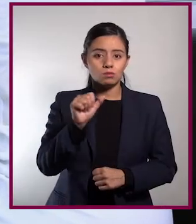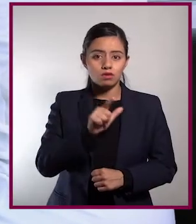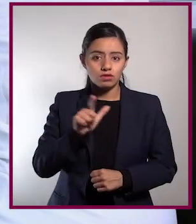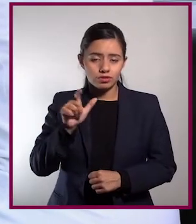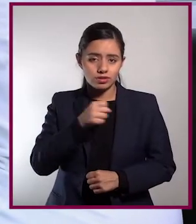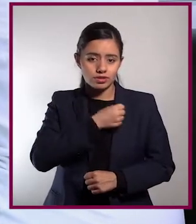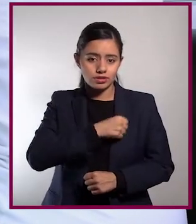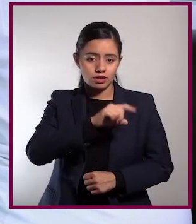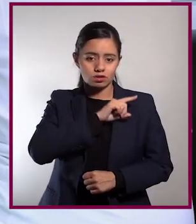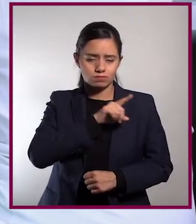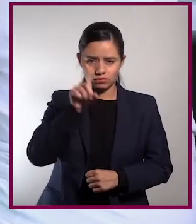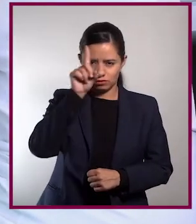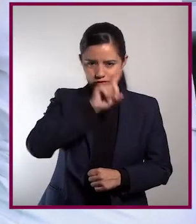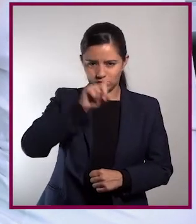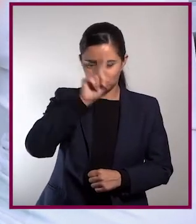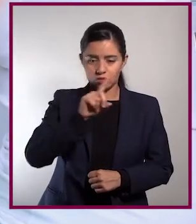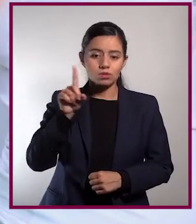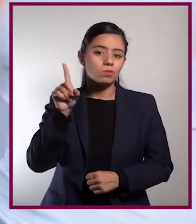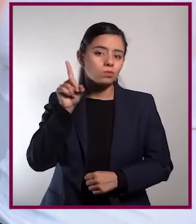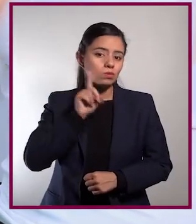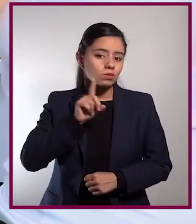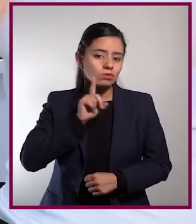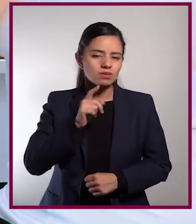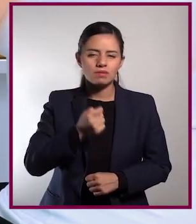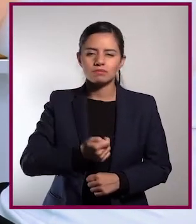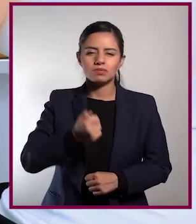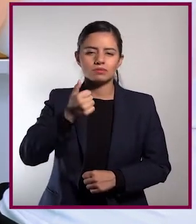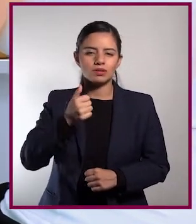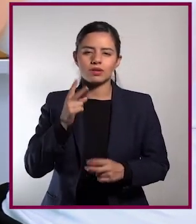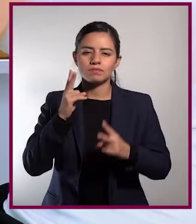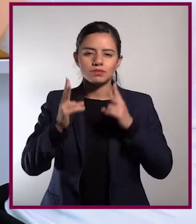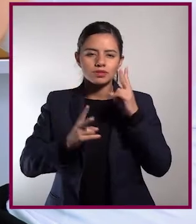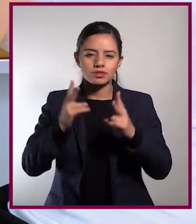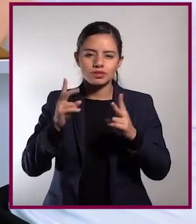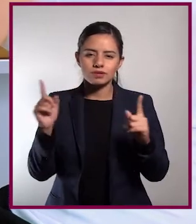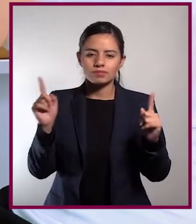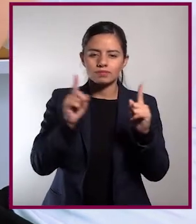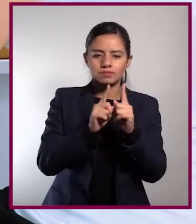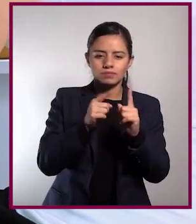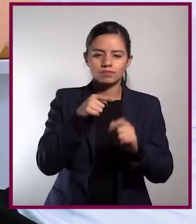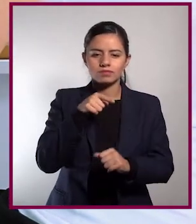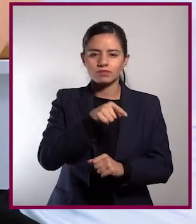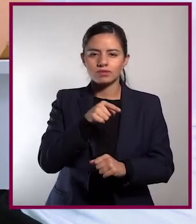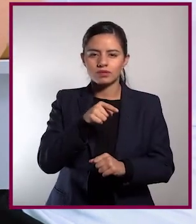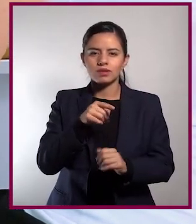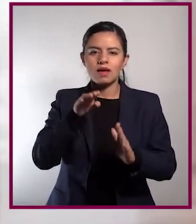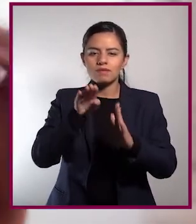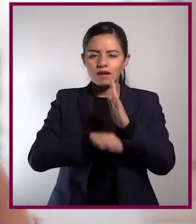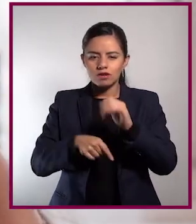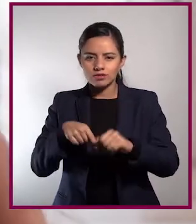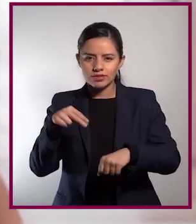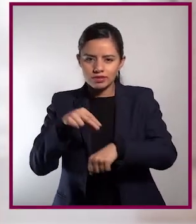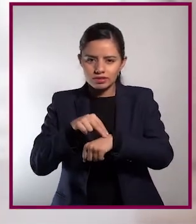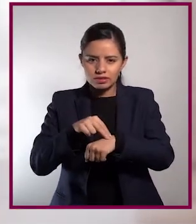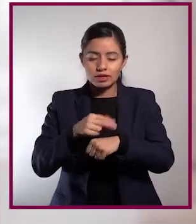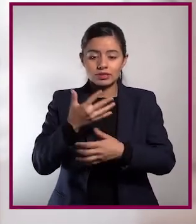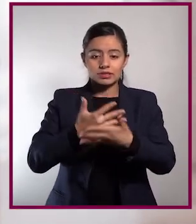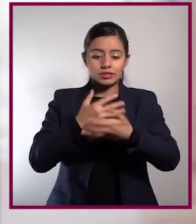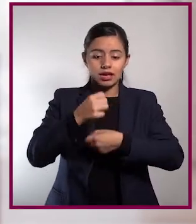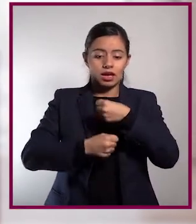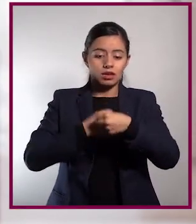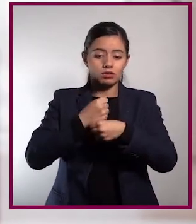Los profesionales de la salud recomiendan que las mujeres tengan su primera visita con el ginecólogo a partir de los 15 años